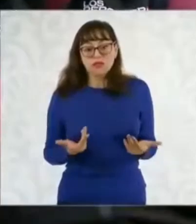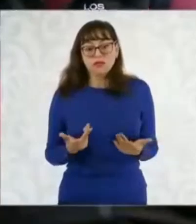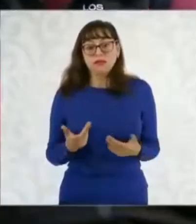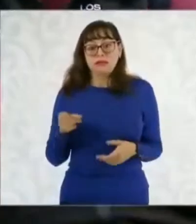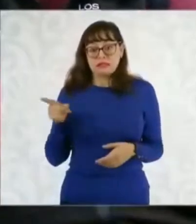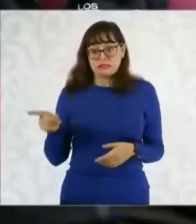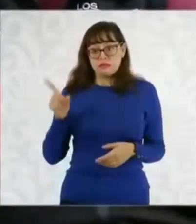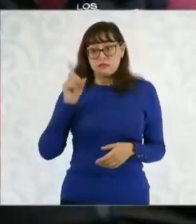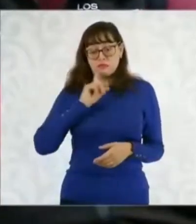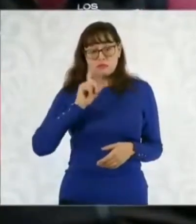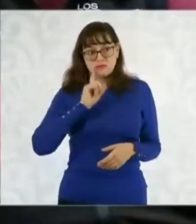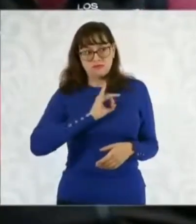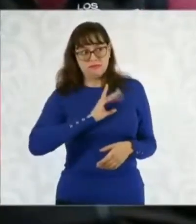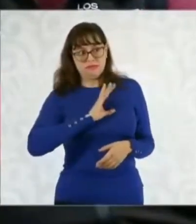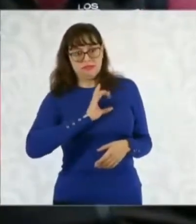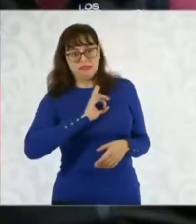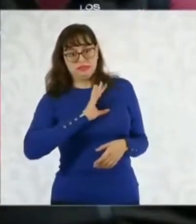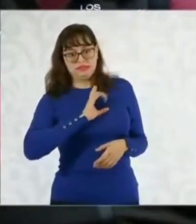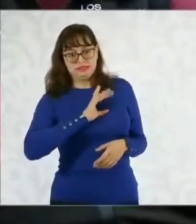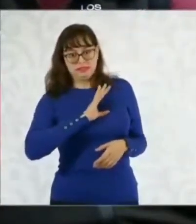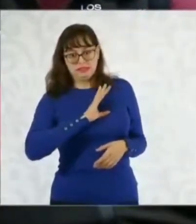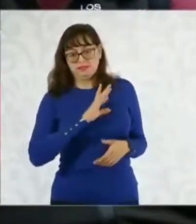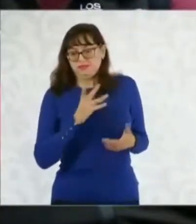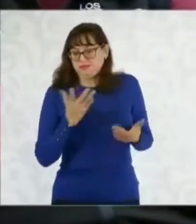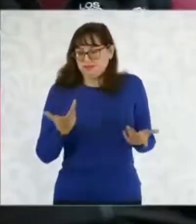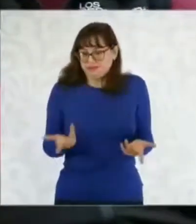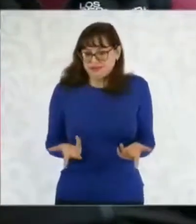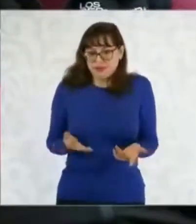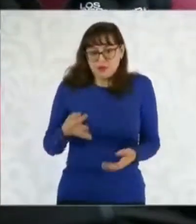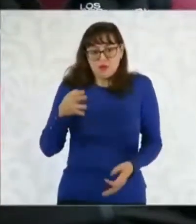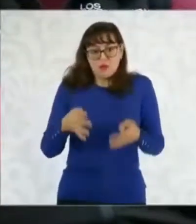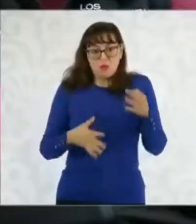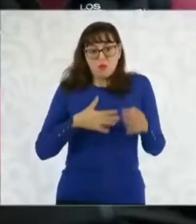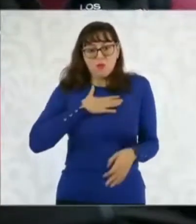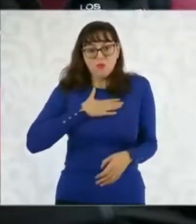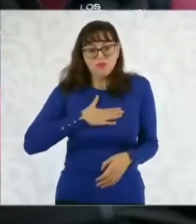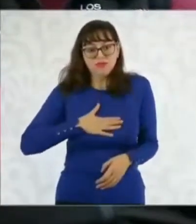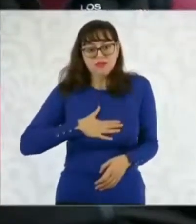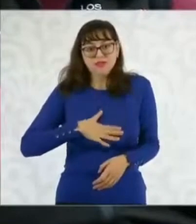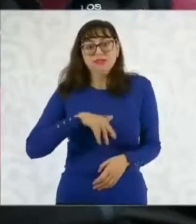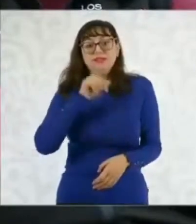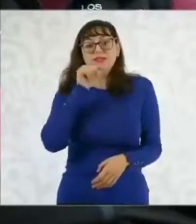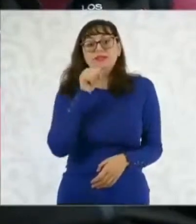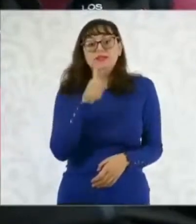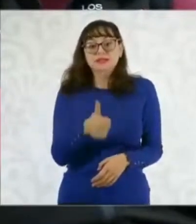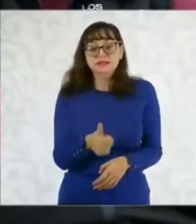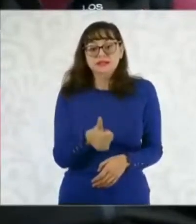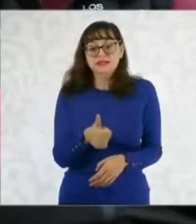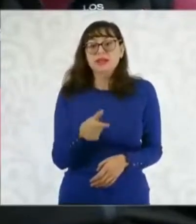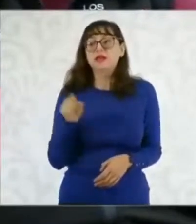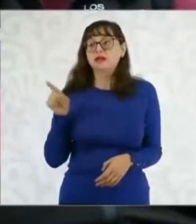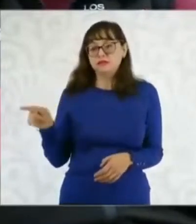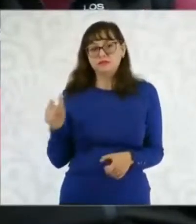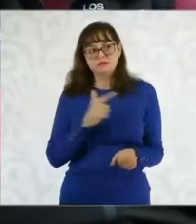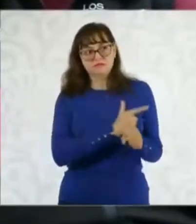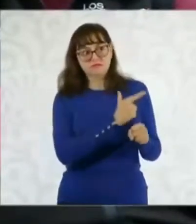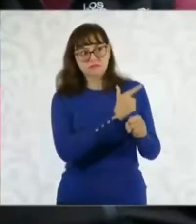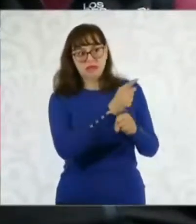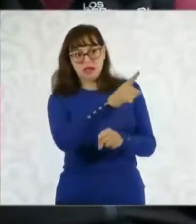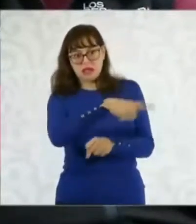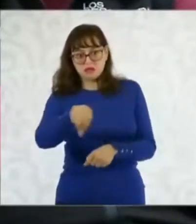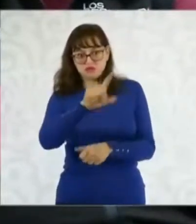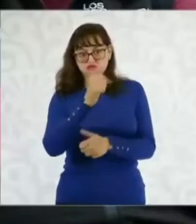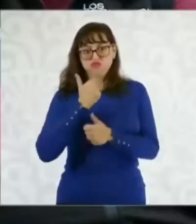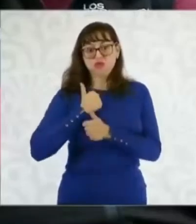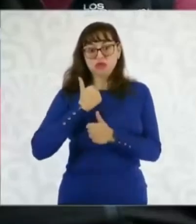algunas amenazas, la madre de esta menor no solo no ha recibido justicia, sino que además ha sido víctima de amenazas de las personas que ella identifica como oficiales,